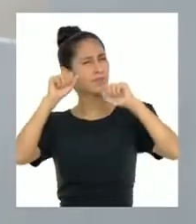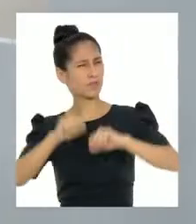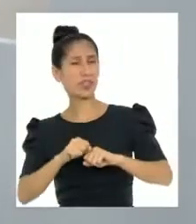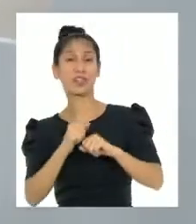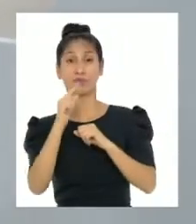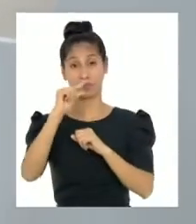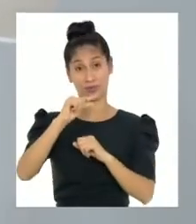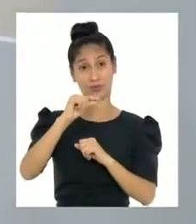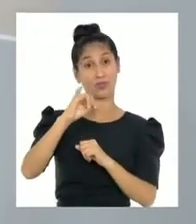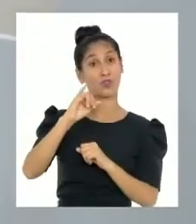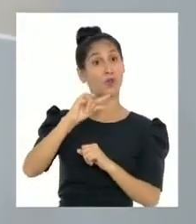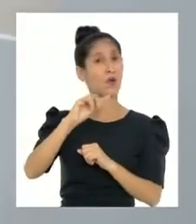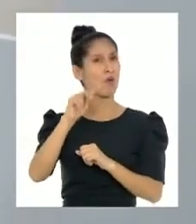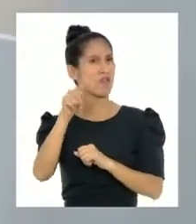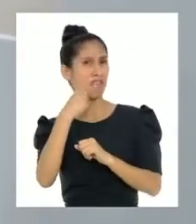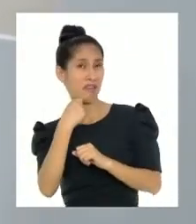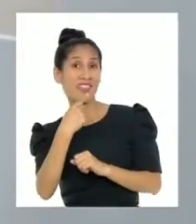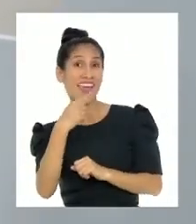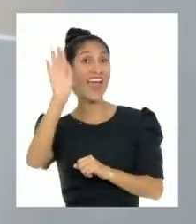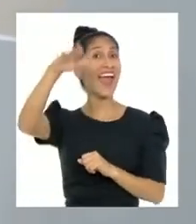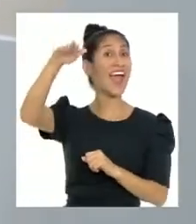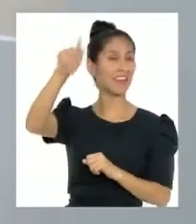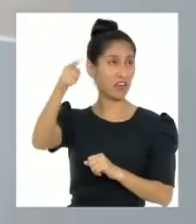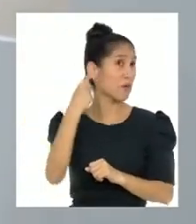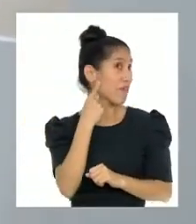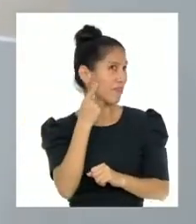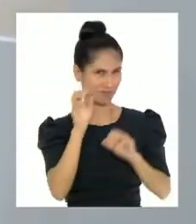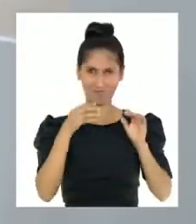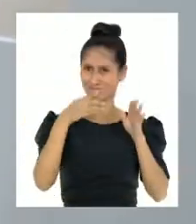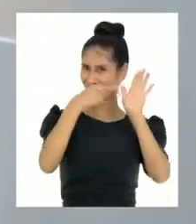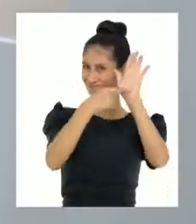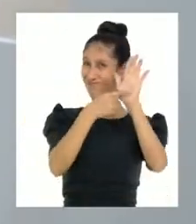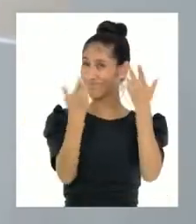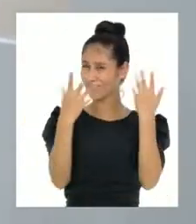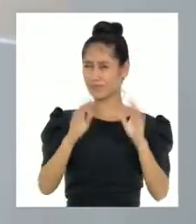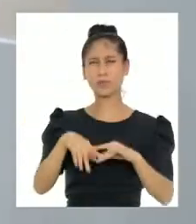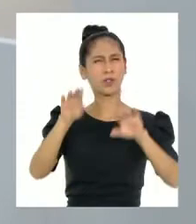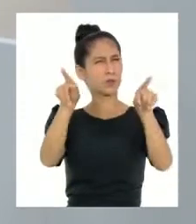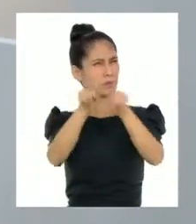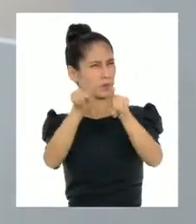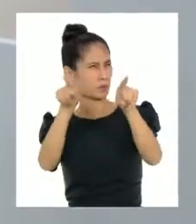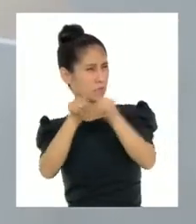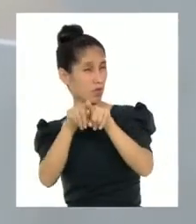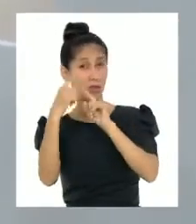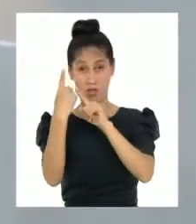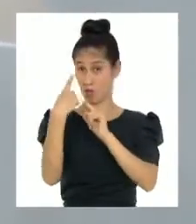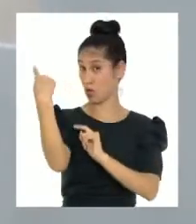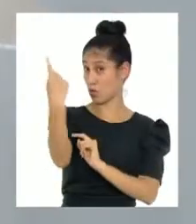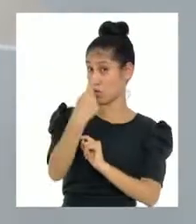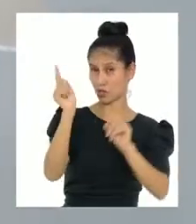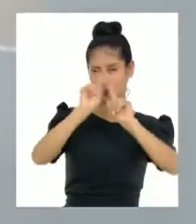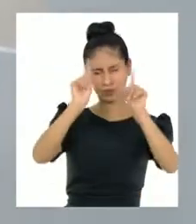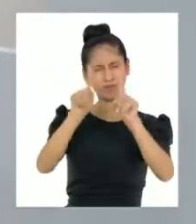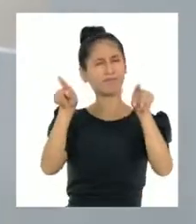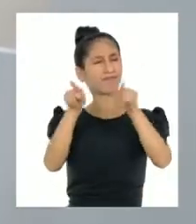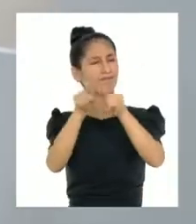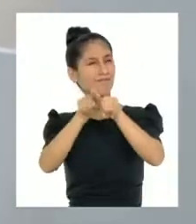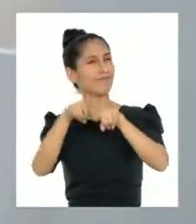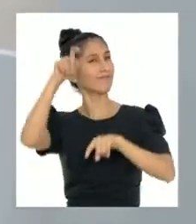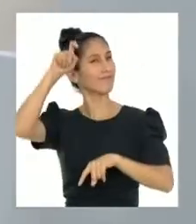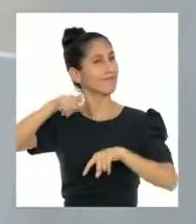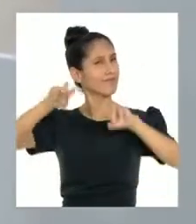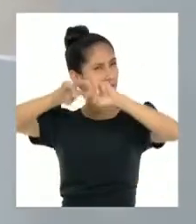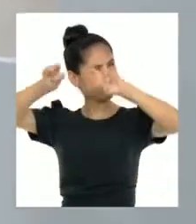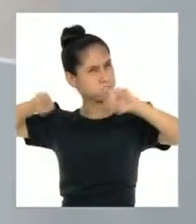y al toque te dice casi todo lo que necesitas. ¡Ojo! No basta con ella. Necesitamos investigar más,